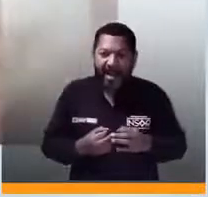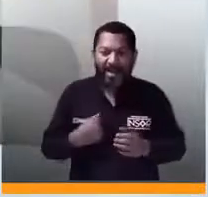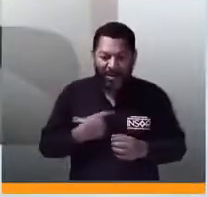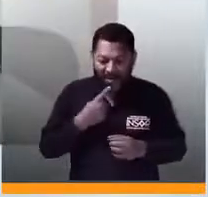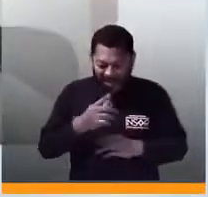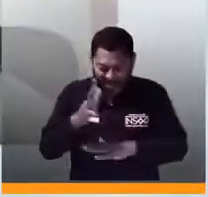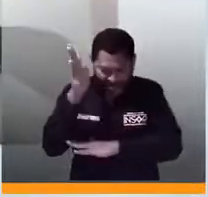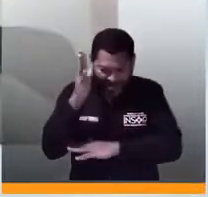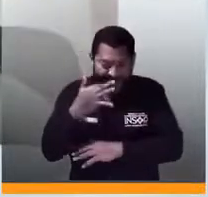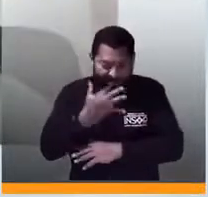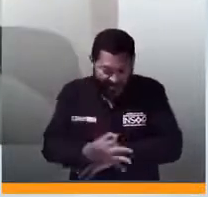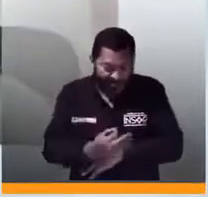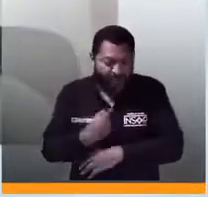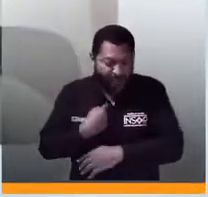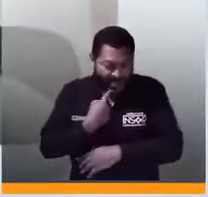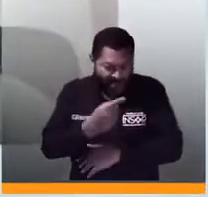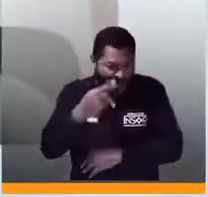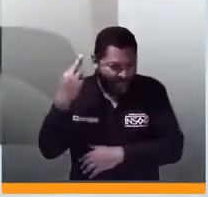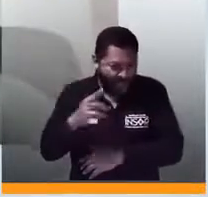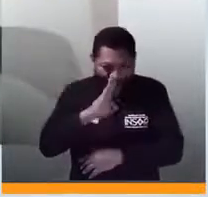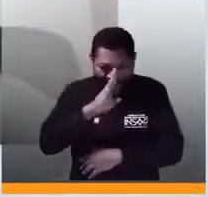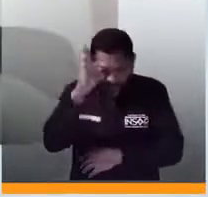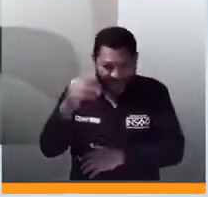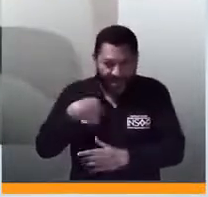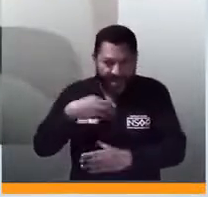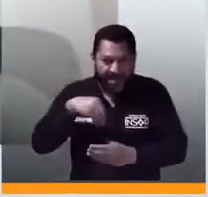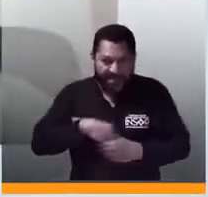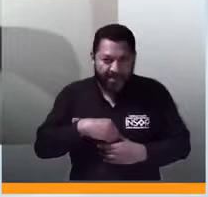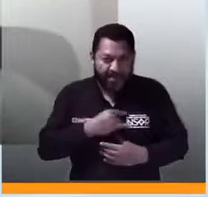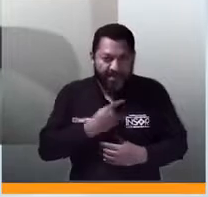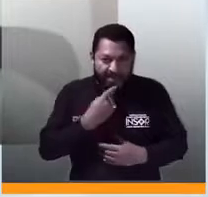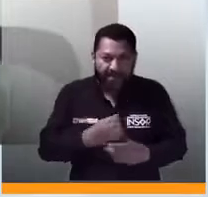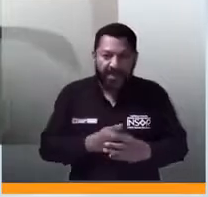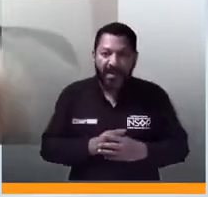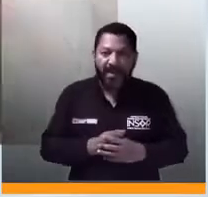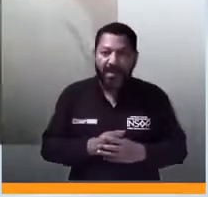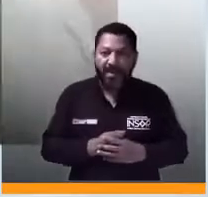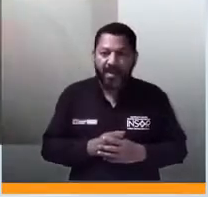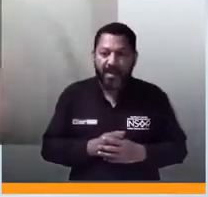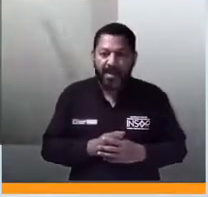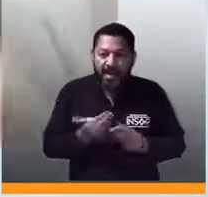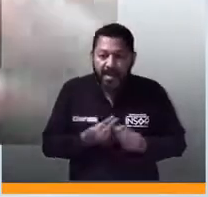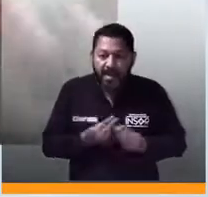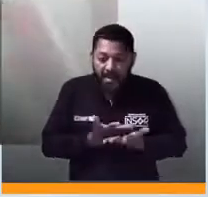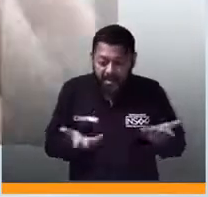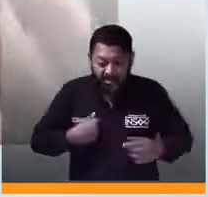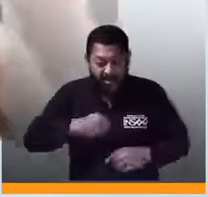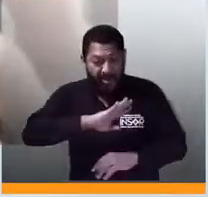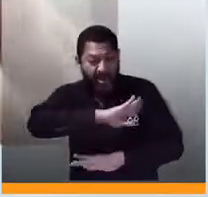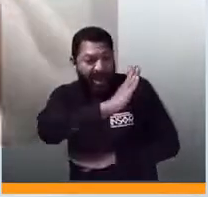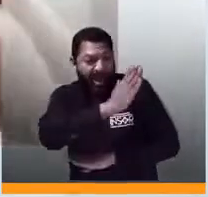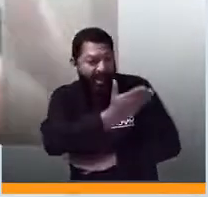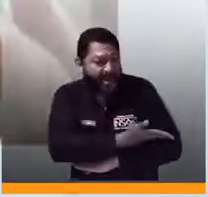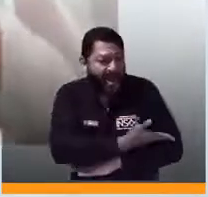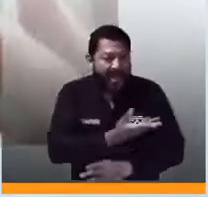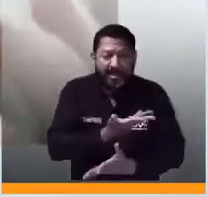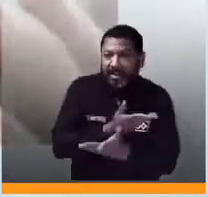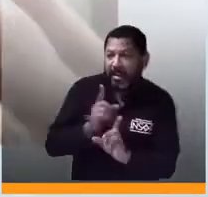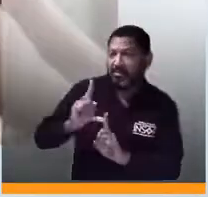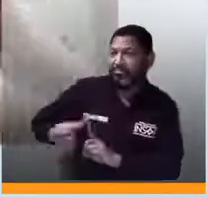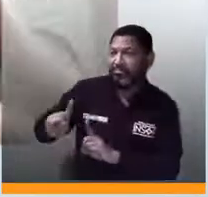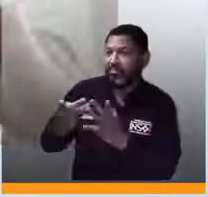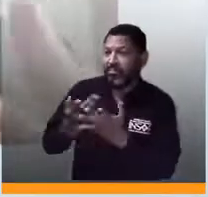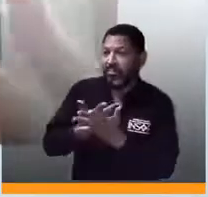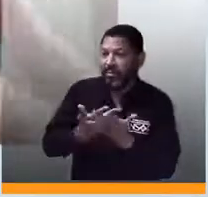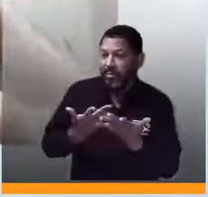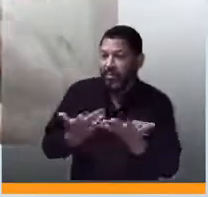mis distintas intervenciones y al interior de mi universidad, que tenemos una gran capacidad, sistemas transaccionales,